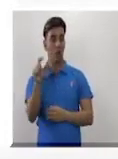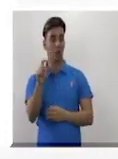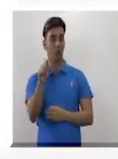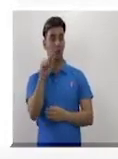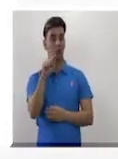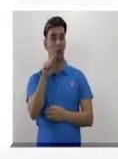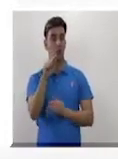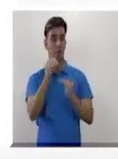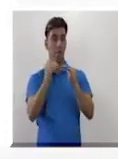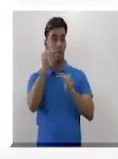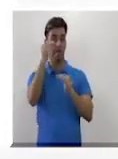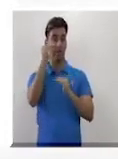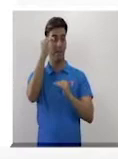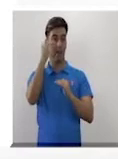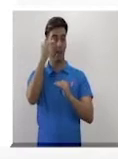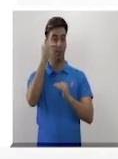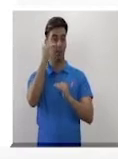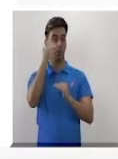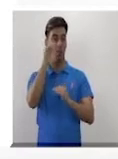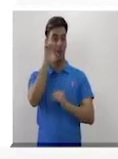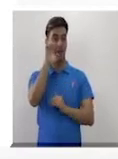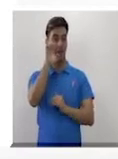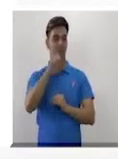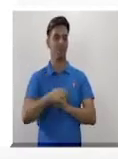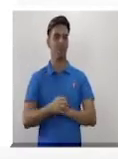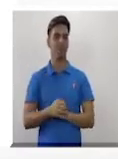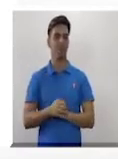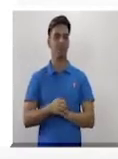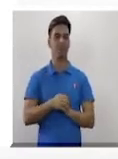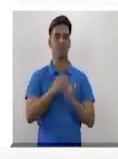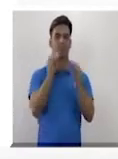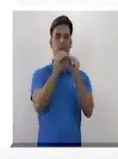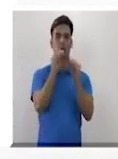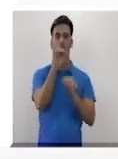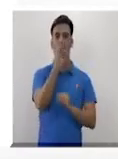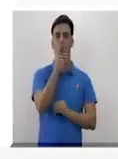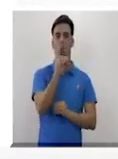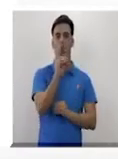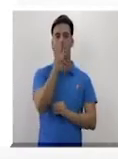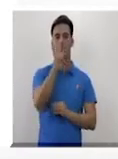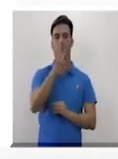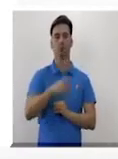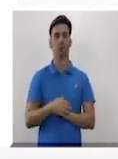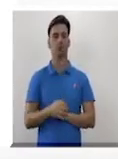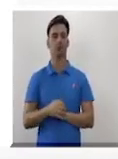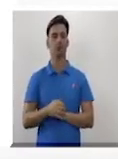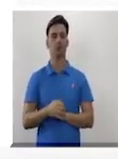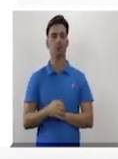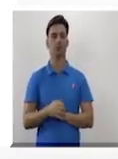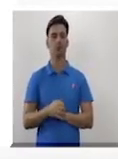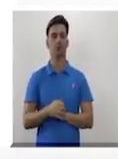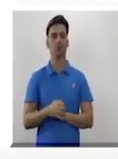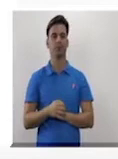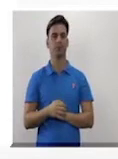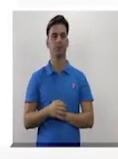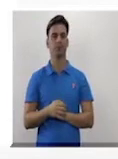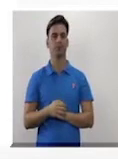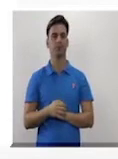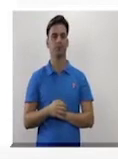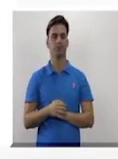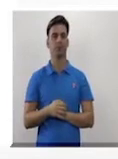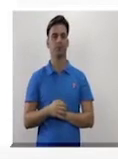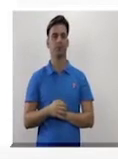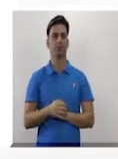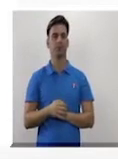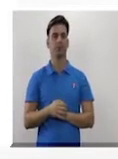el valor máximo, porque es el valor de e, es 4. Por tanto, esa condición o esa